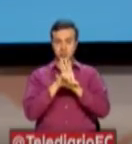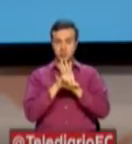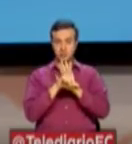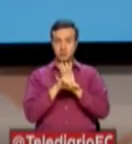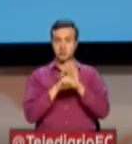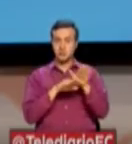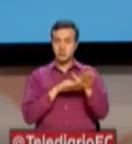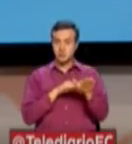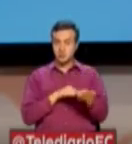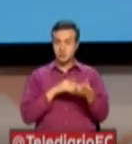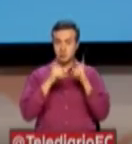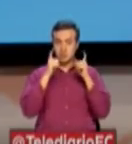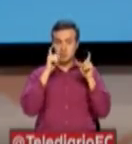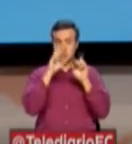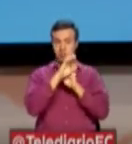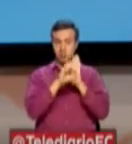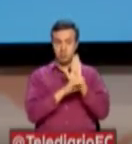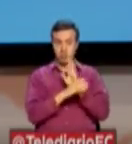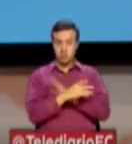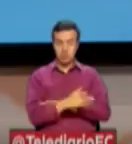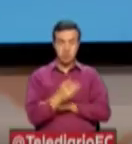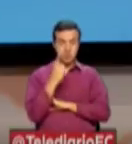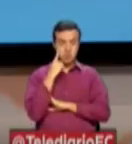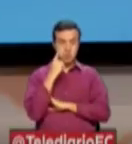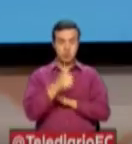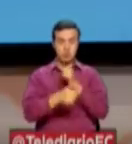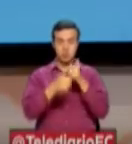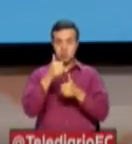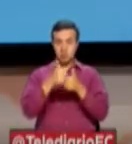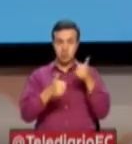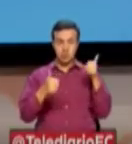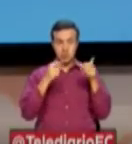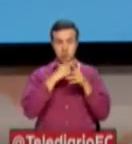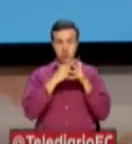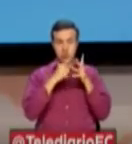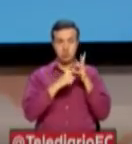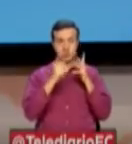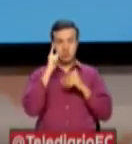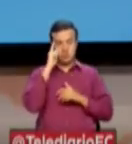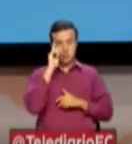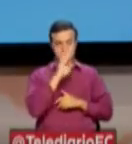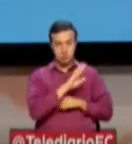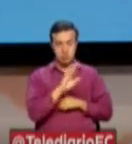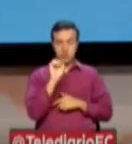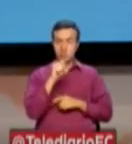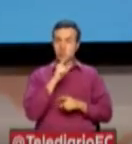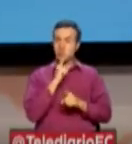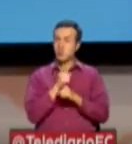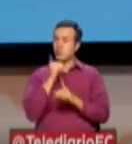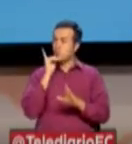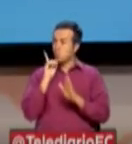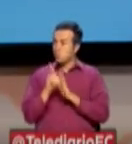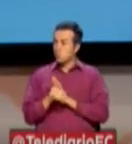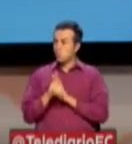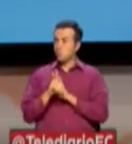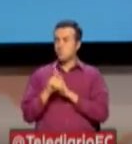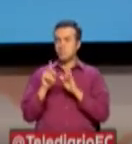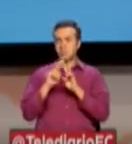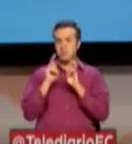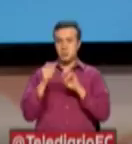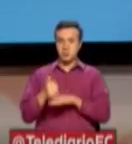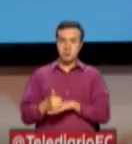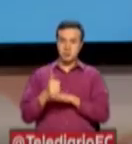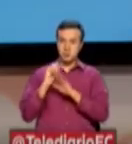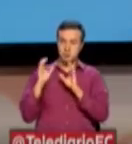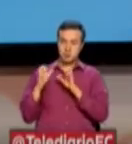jurisdiccionales y control constitucional son las máximas autoridades de las diferentes funciones del estado pueden presentar los recursos de interpretación entre la corte